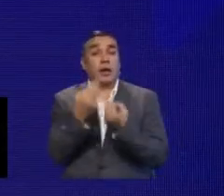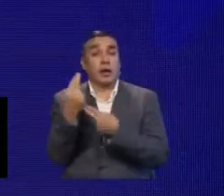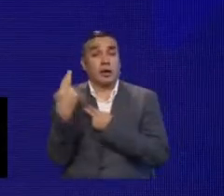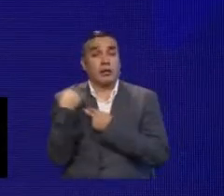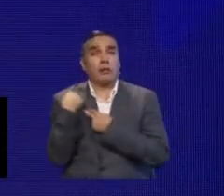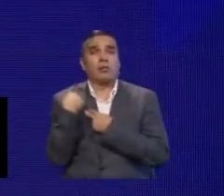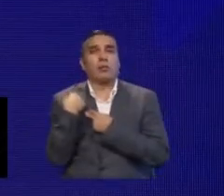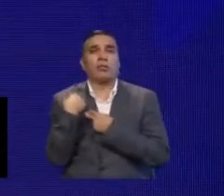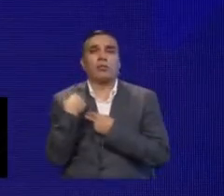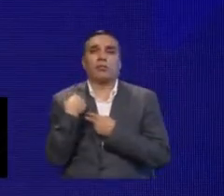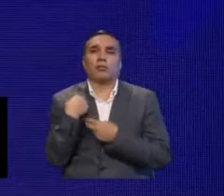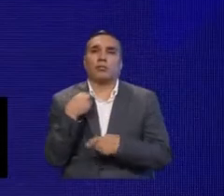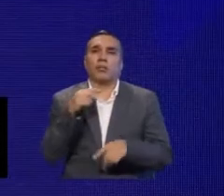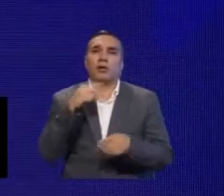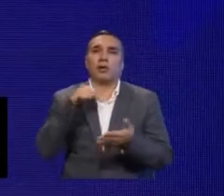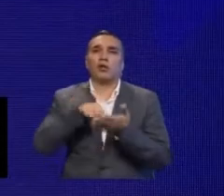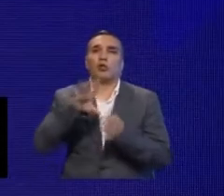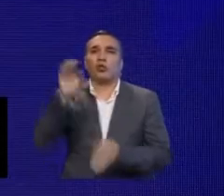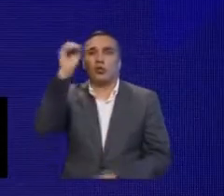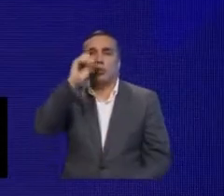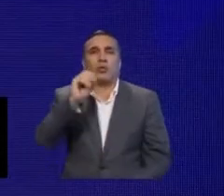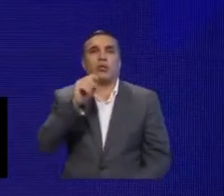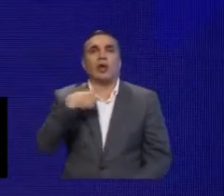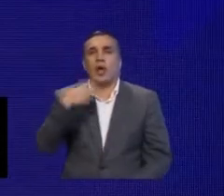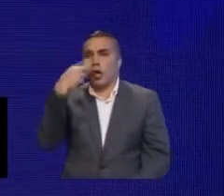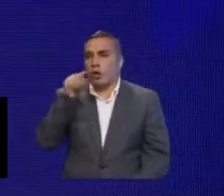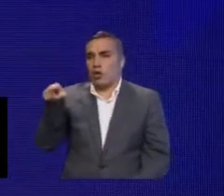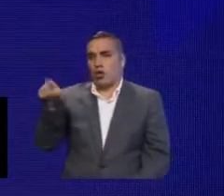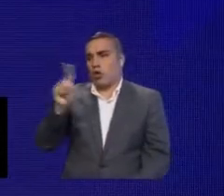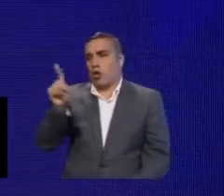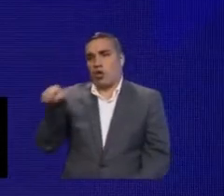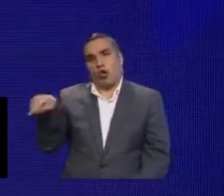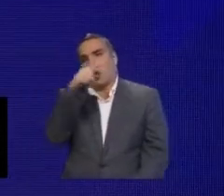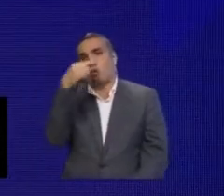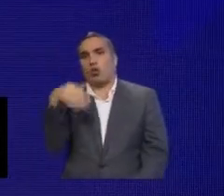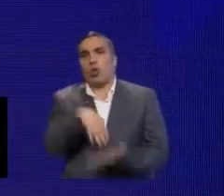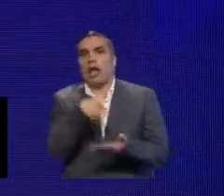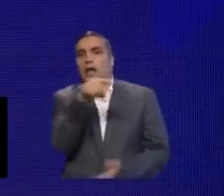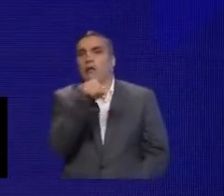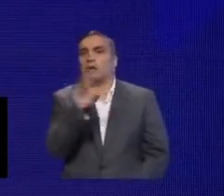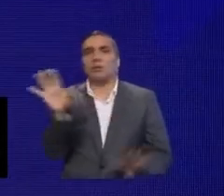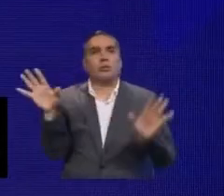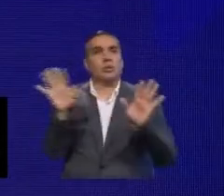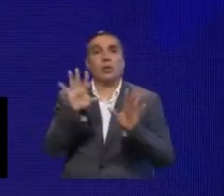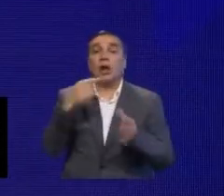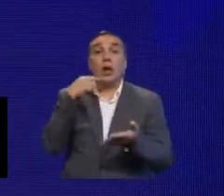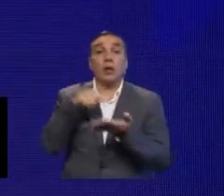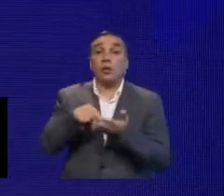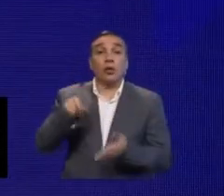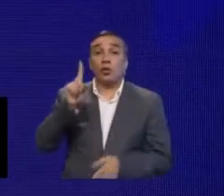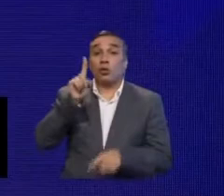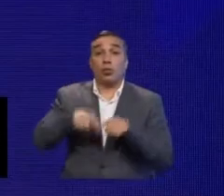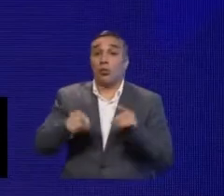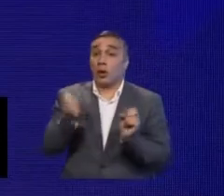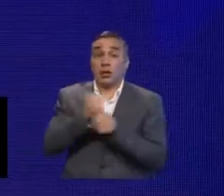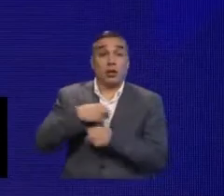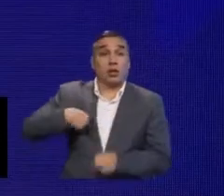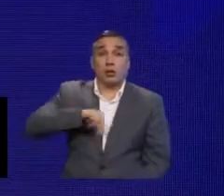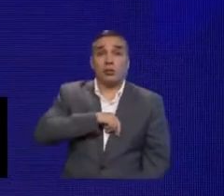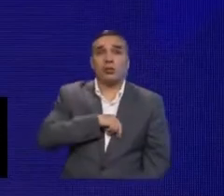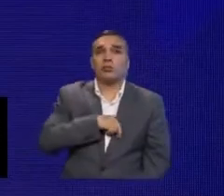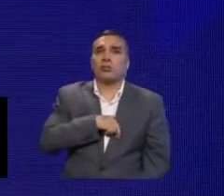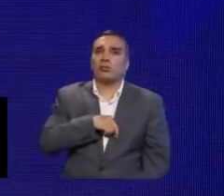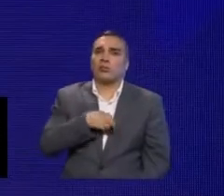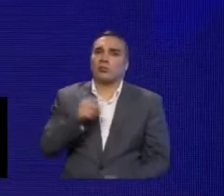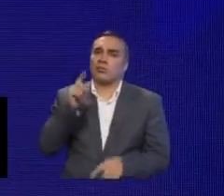se atreve a imponer su punto de vista a sus hijos respecto de su educación. Si no lo hacemos los padres de familia, con mayor